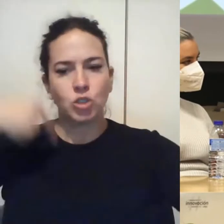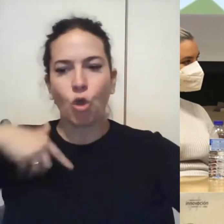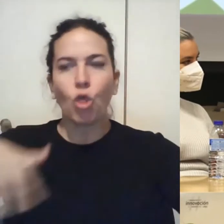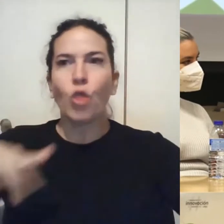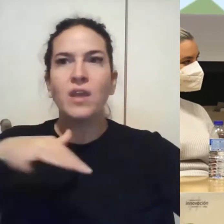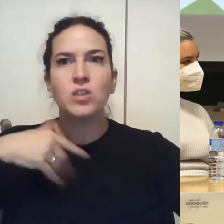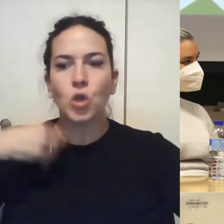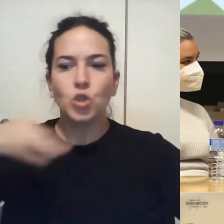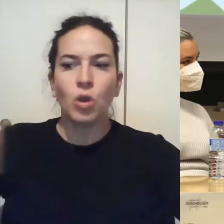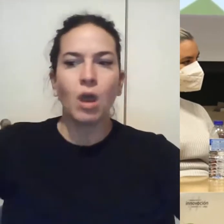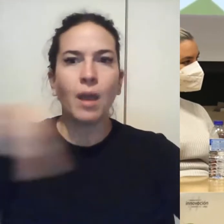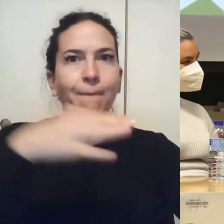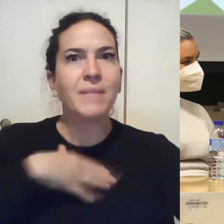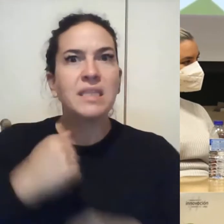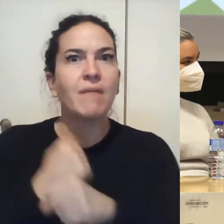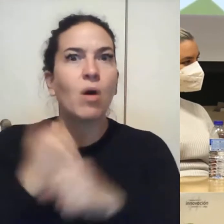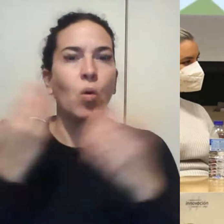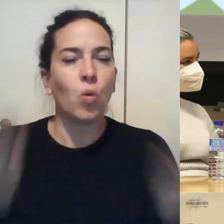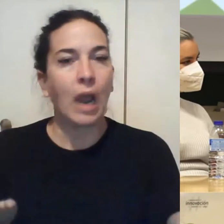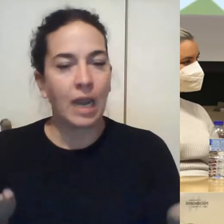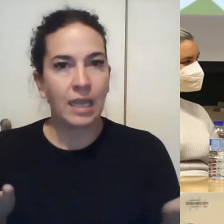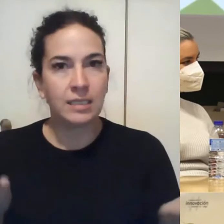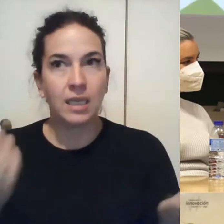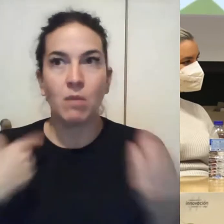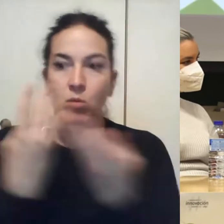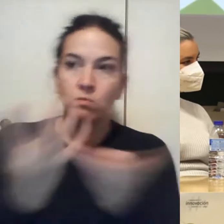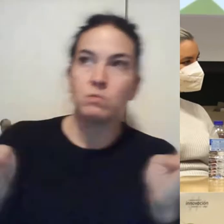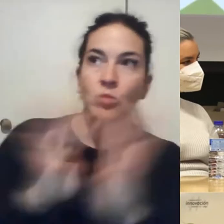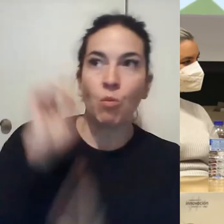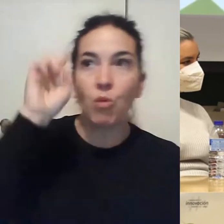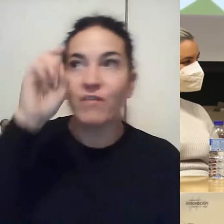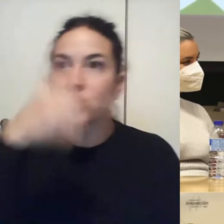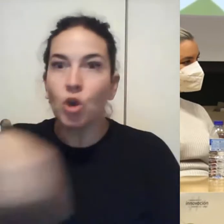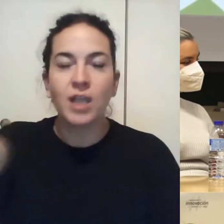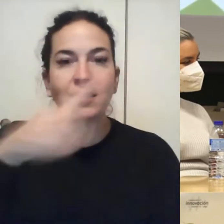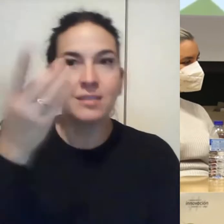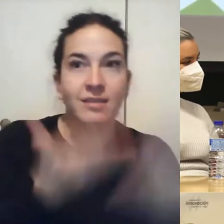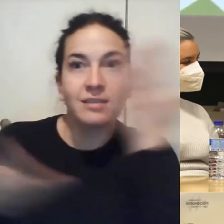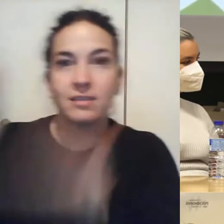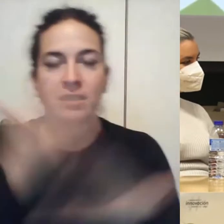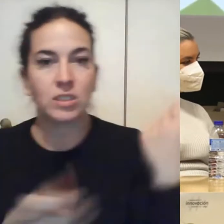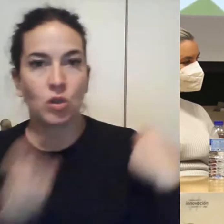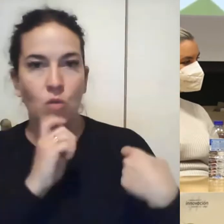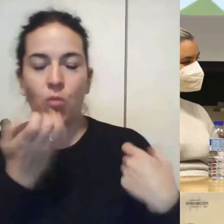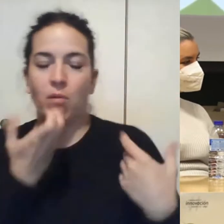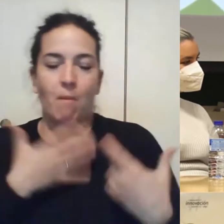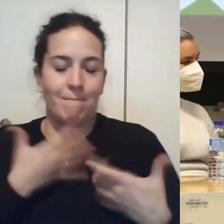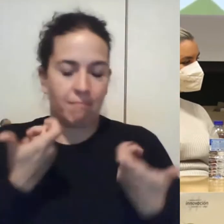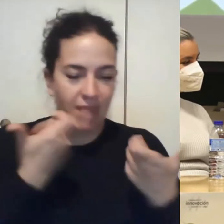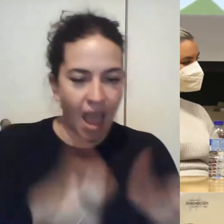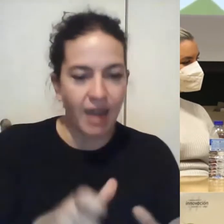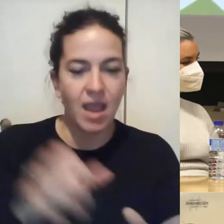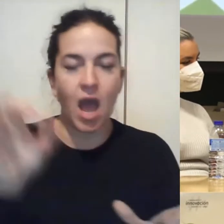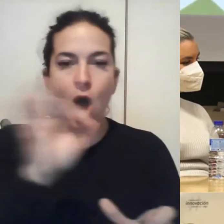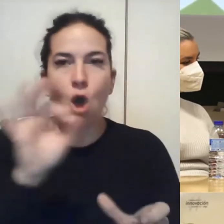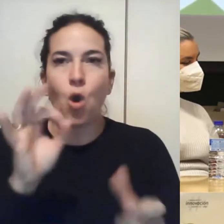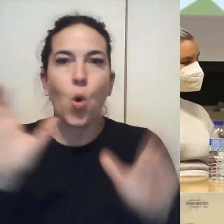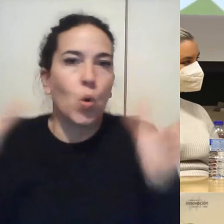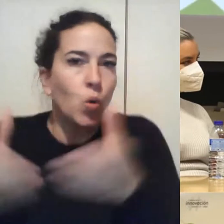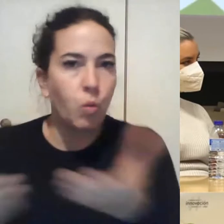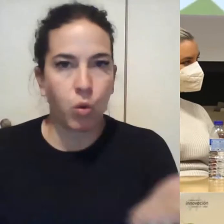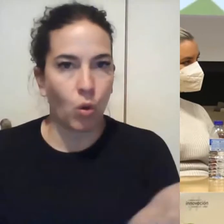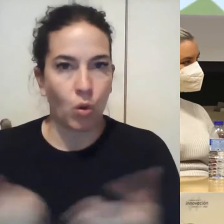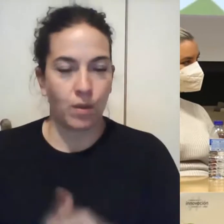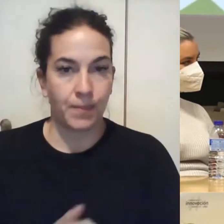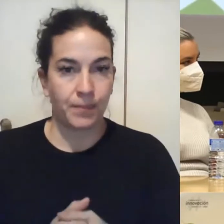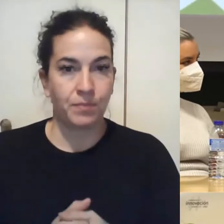un rostro de profesores en una determinada área, un determinado curso. Creo que